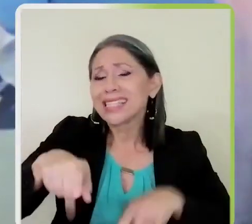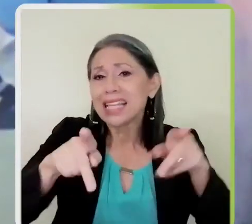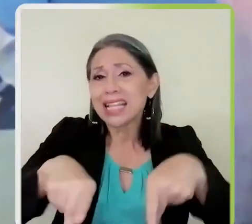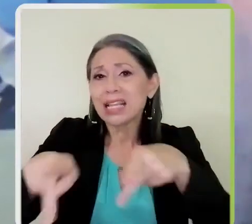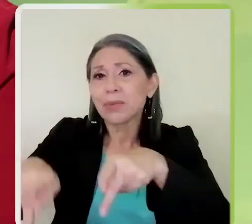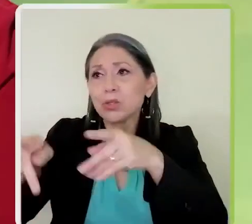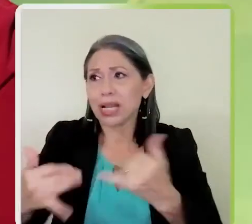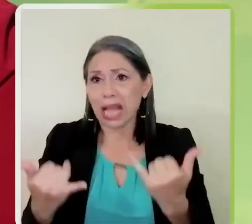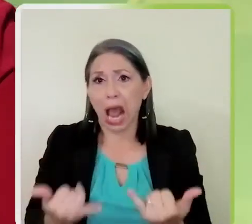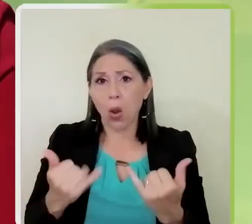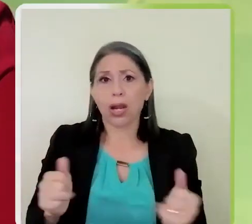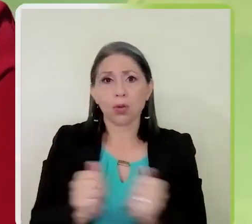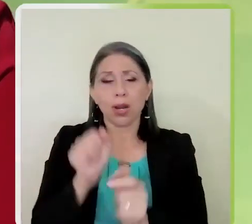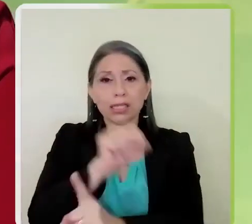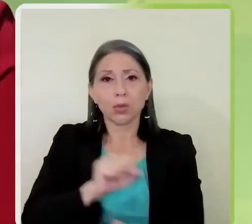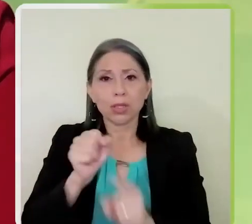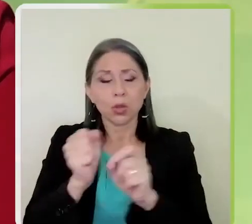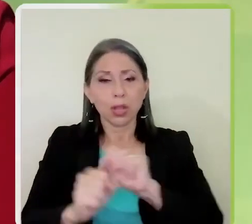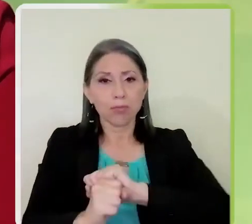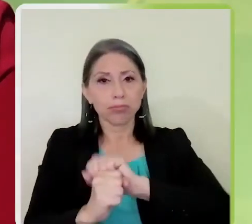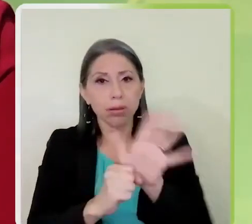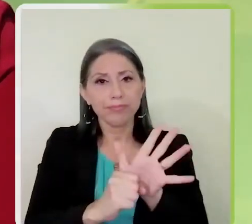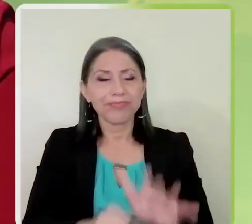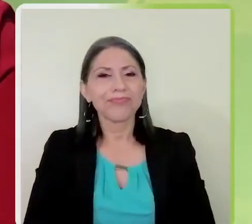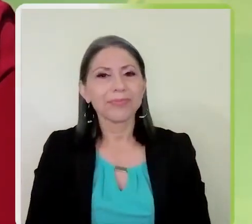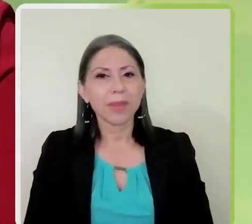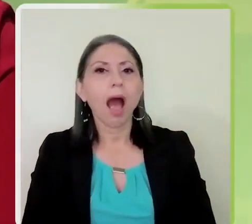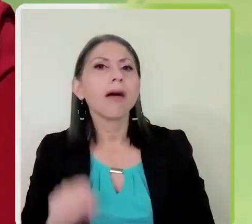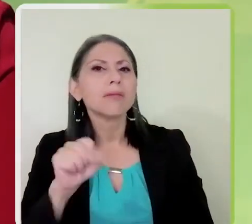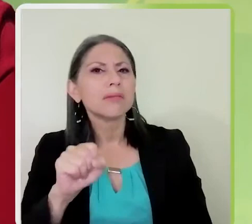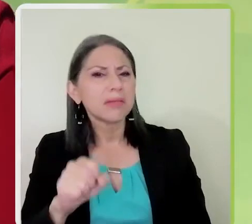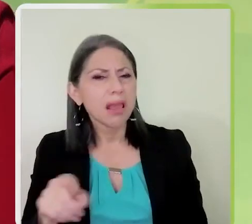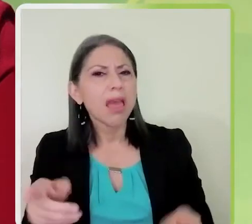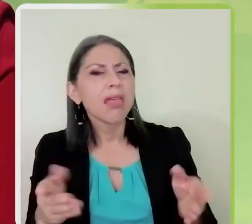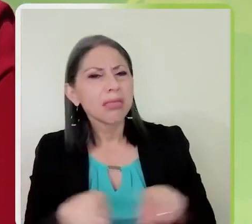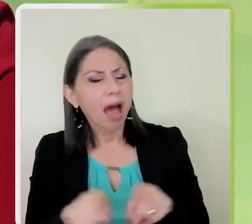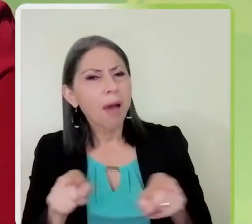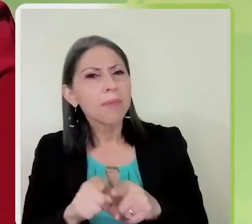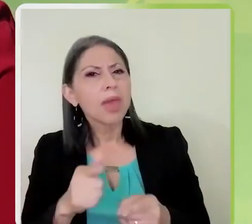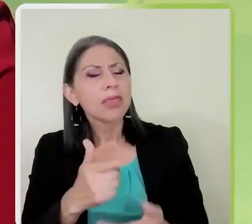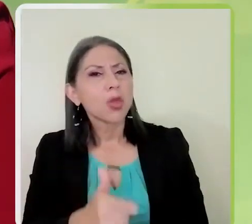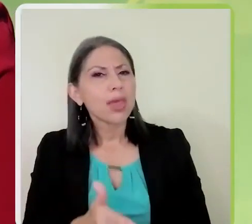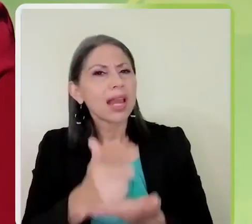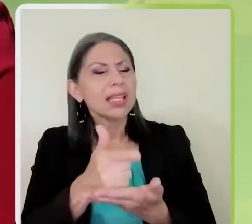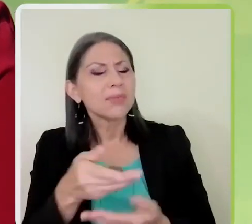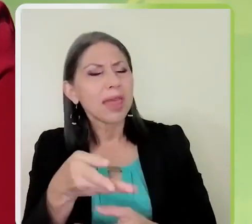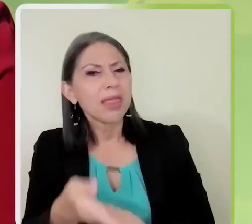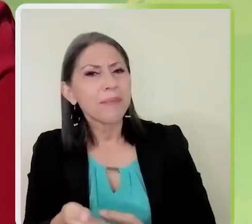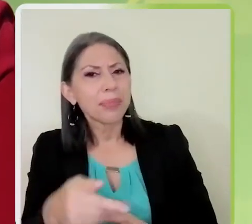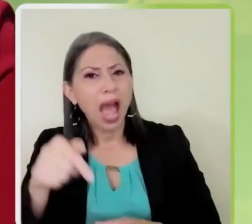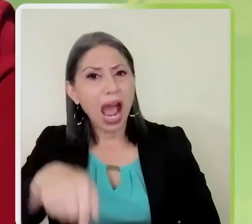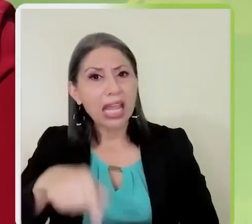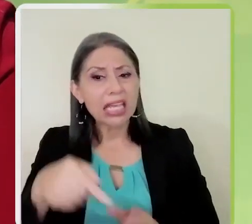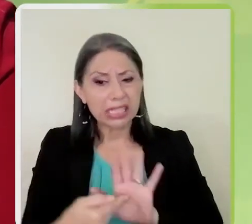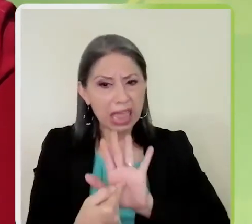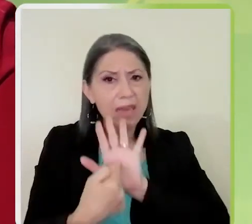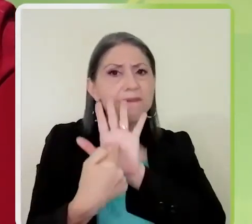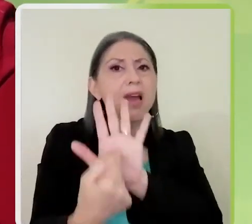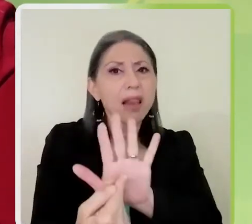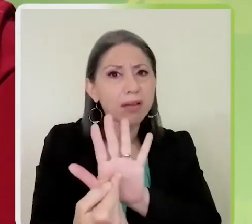crisis. Y también, doña Lisbeth, aquí se desvela y se agudizan, ¿verdad?, muchas de